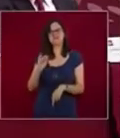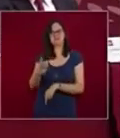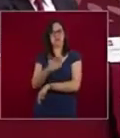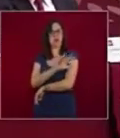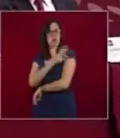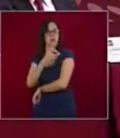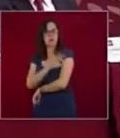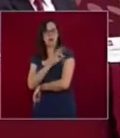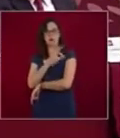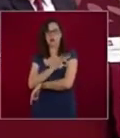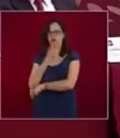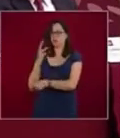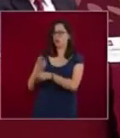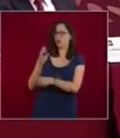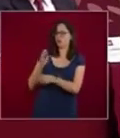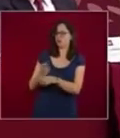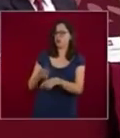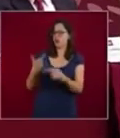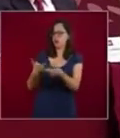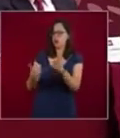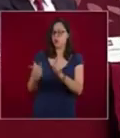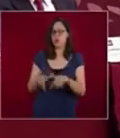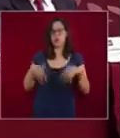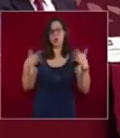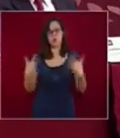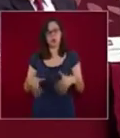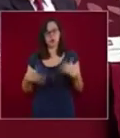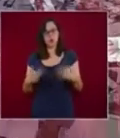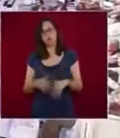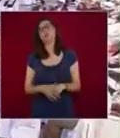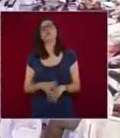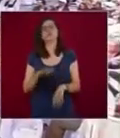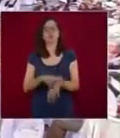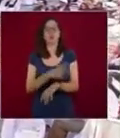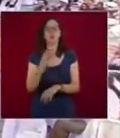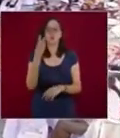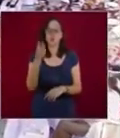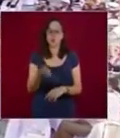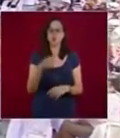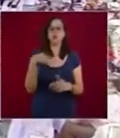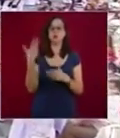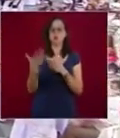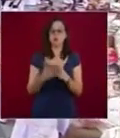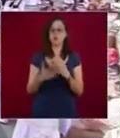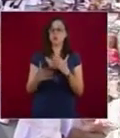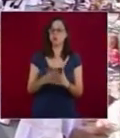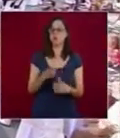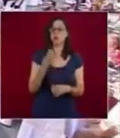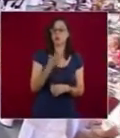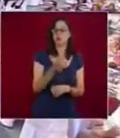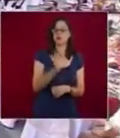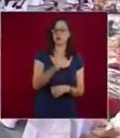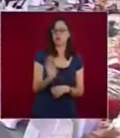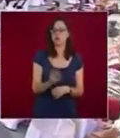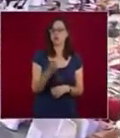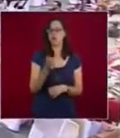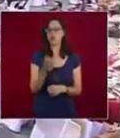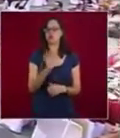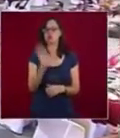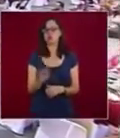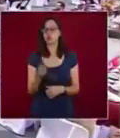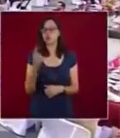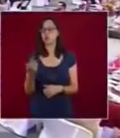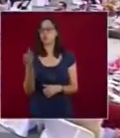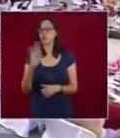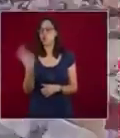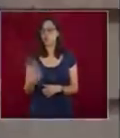a propósito del Día del Maestro, anunció un incremento salarial del 7.5% para docentes que ganen